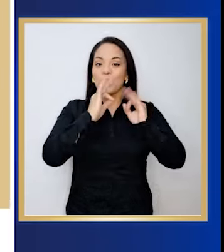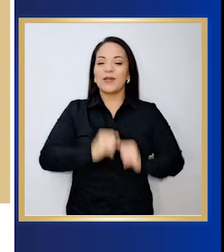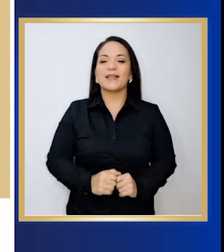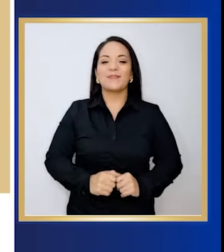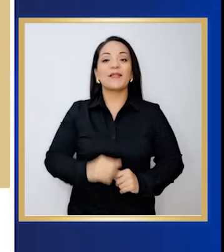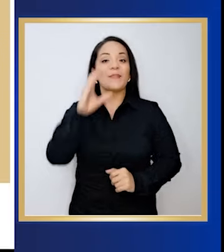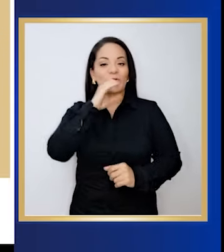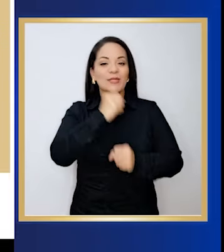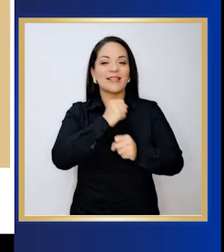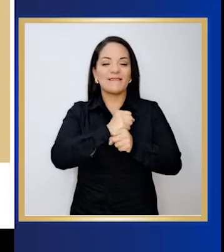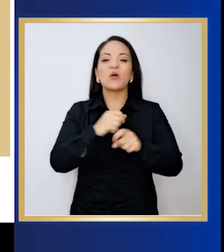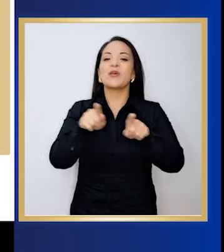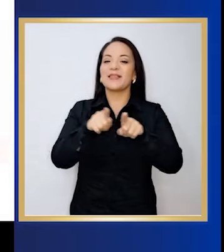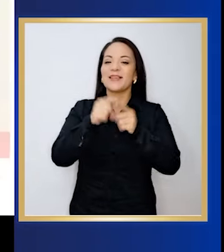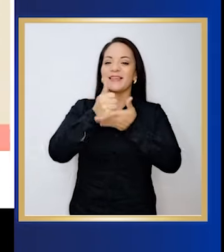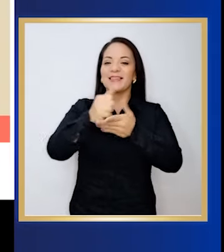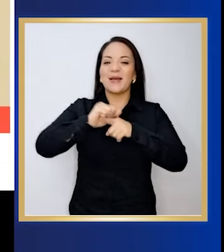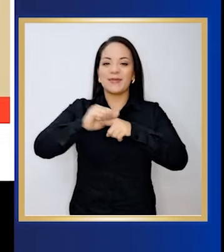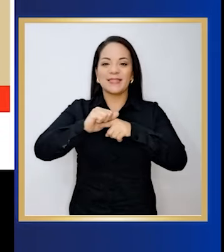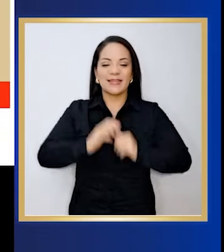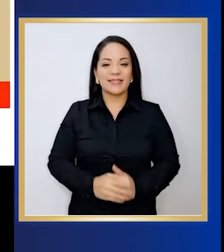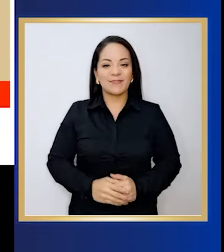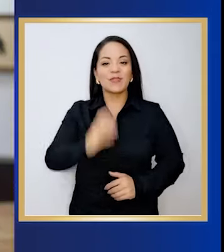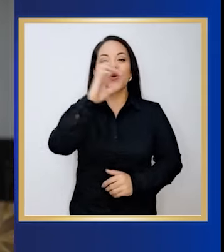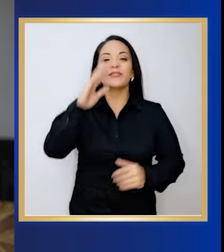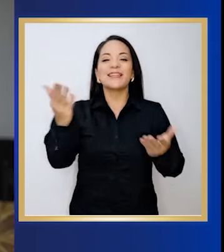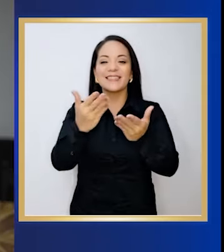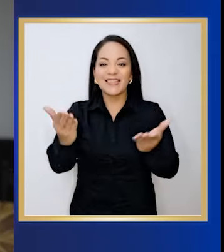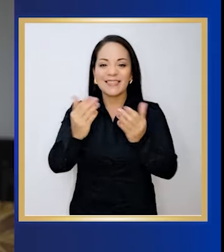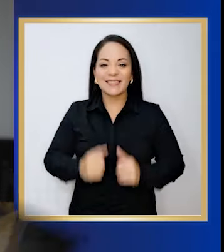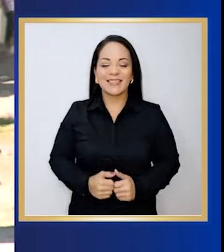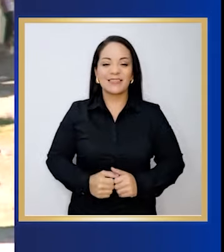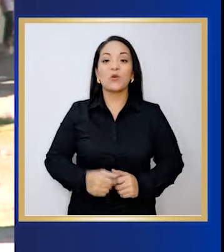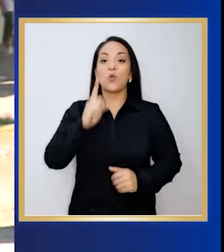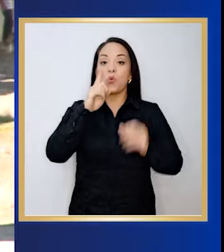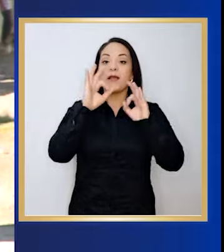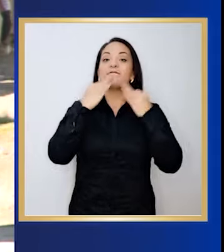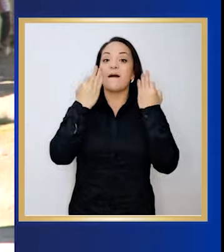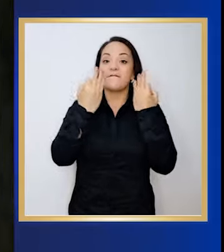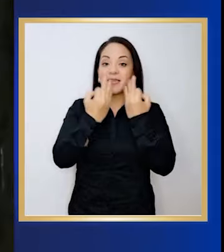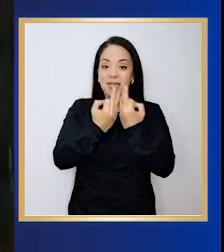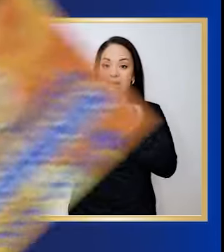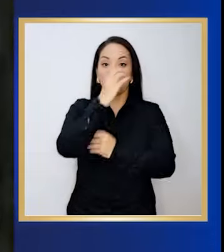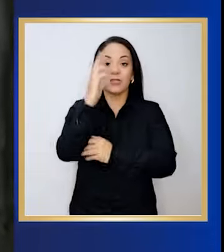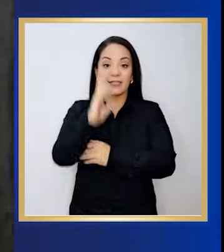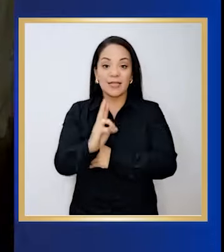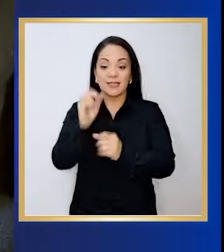intuitiva No solamente para buscar trabajo sino que también te ayuda a capacitarte Compatriotas, una familia